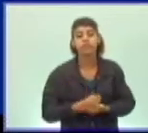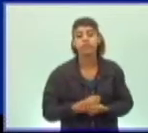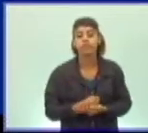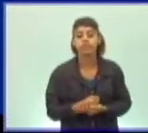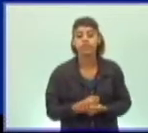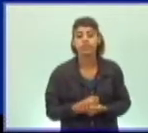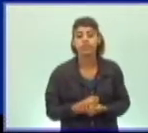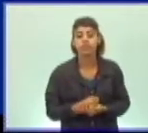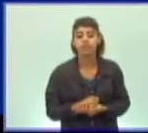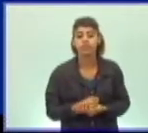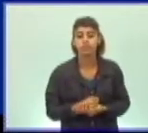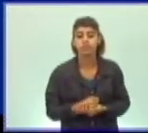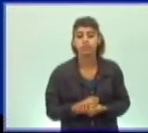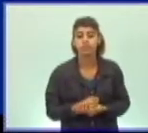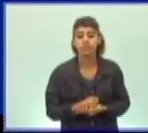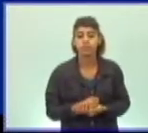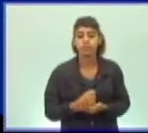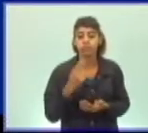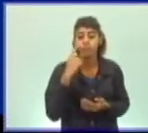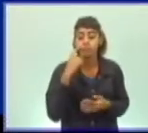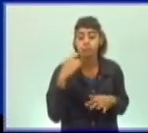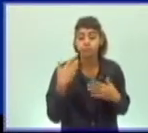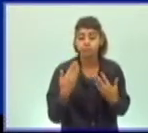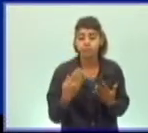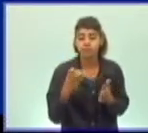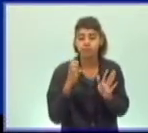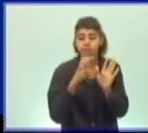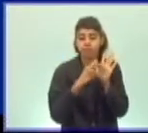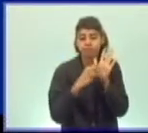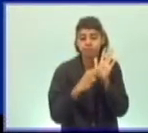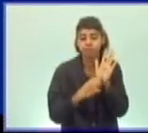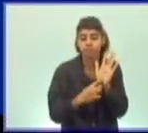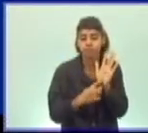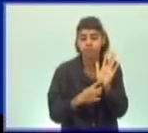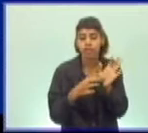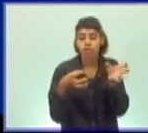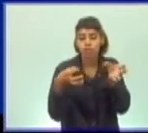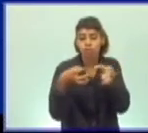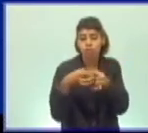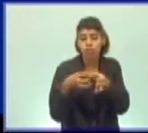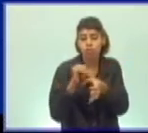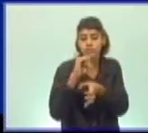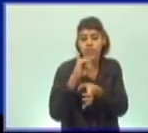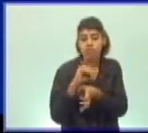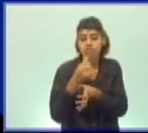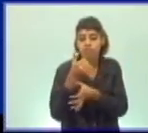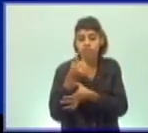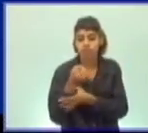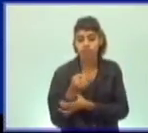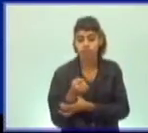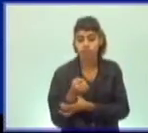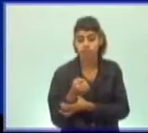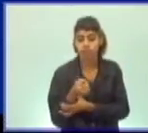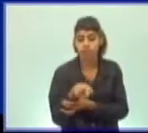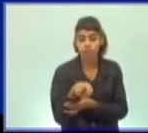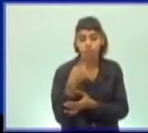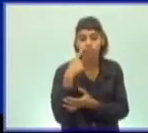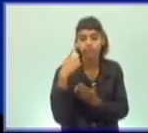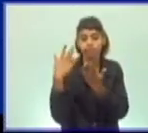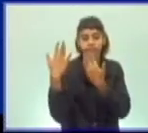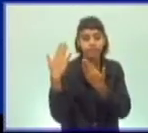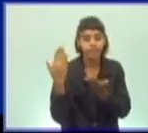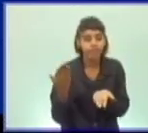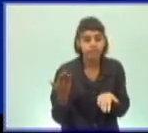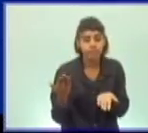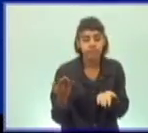Cl? Fíjense que estamos hablando de un elemento que está en el grupo 7A. Ya ustedes conocen que en